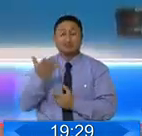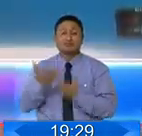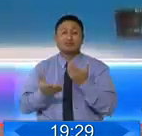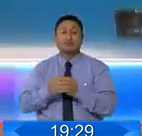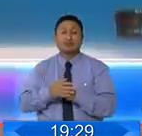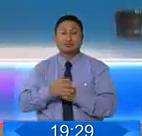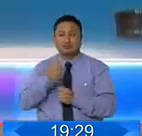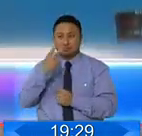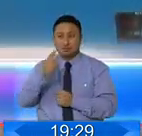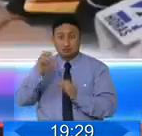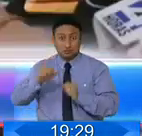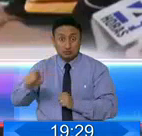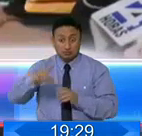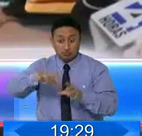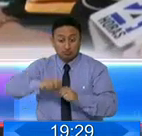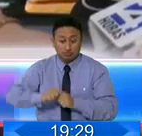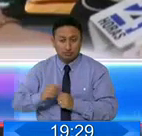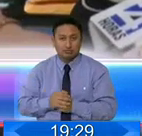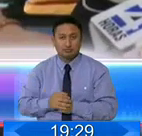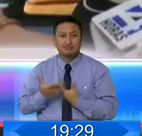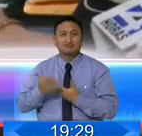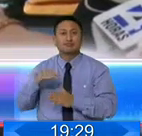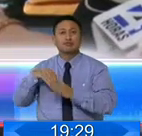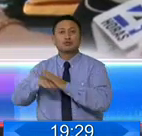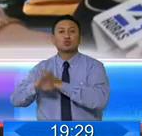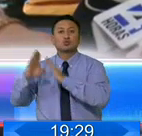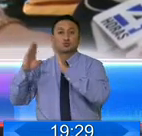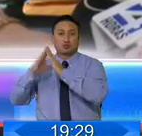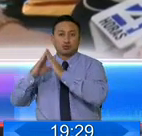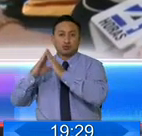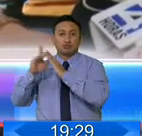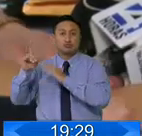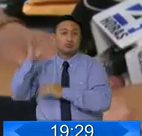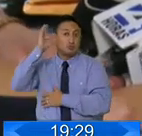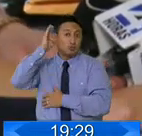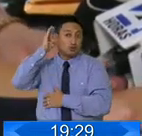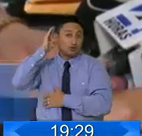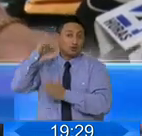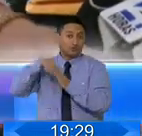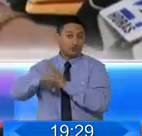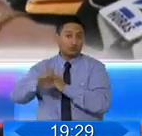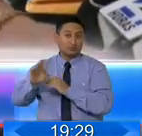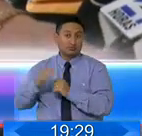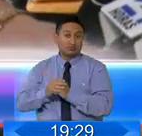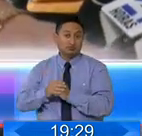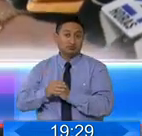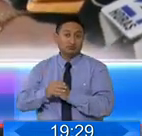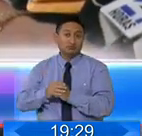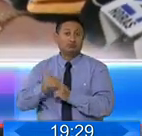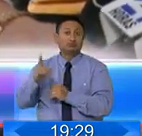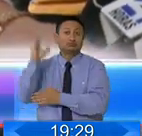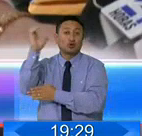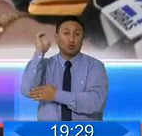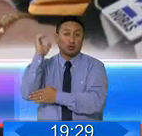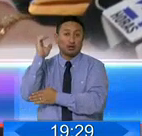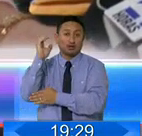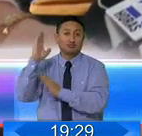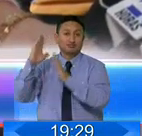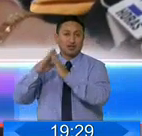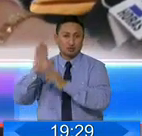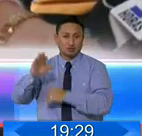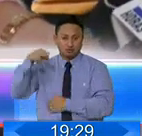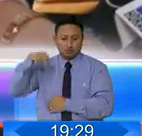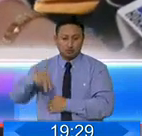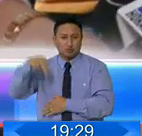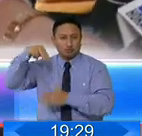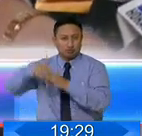el secuestro del uniformado. Ingresa a un domicilio de una ciudadana identificada de nacionalidad colombiana y luego